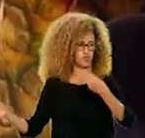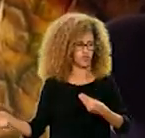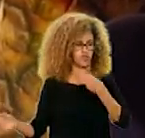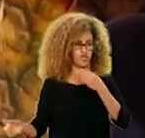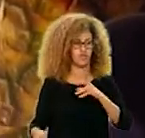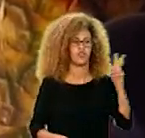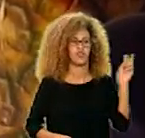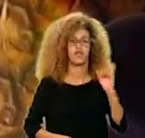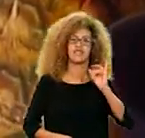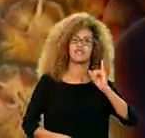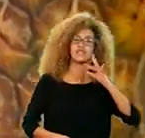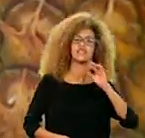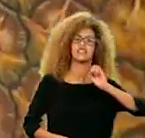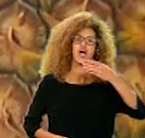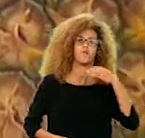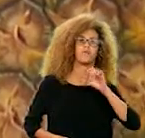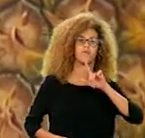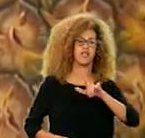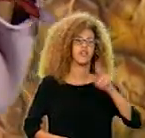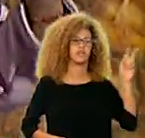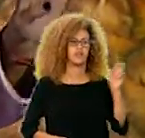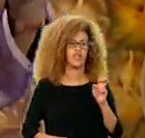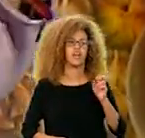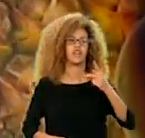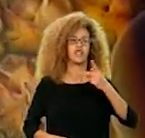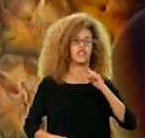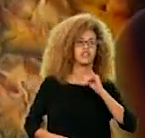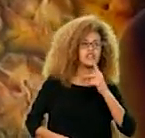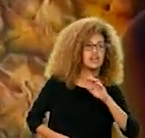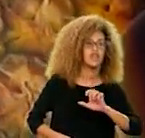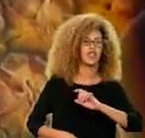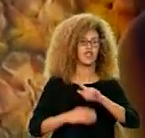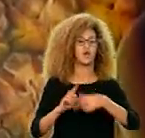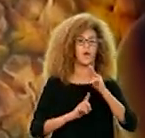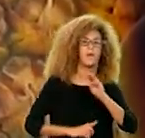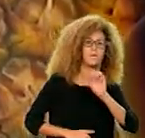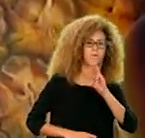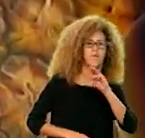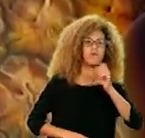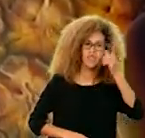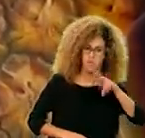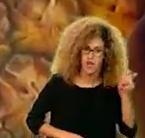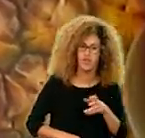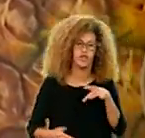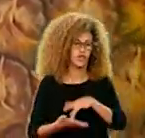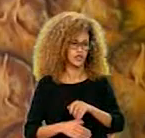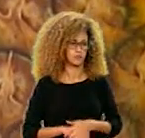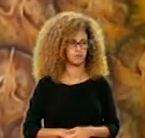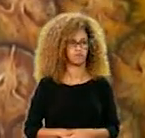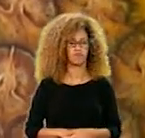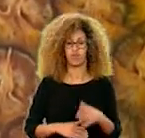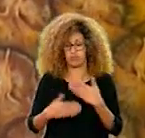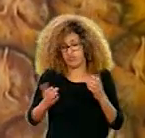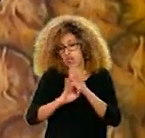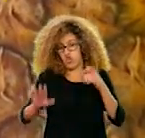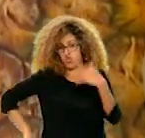García Volta, Pepe Martín, incluso Pepa Luzardo, aunque de pasada. Y claro, no entiendo